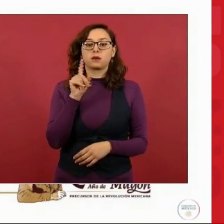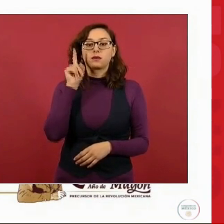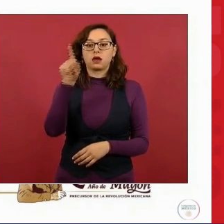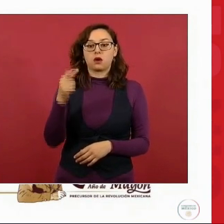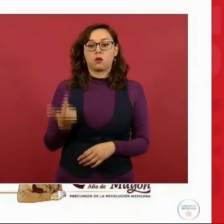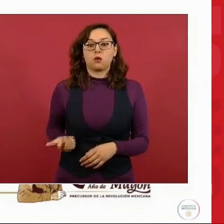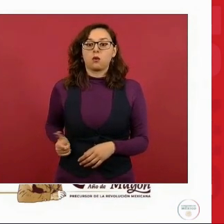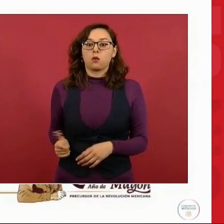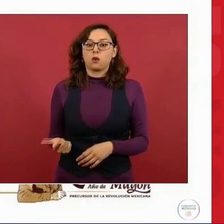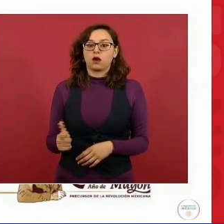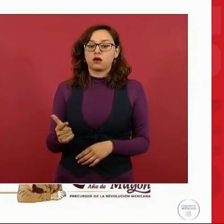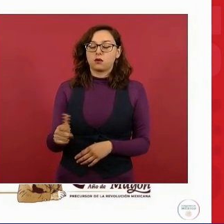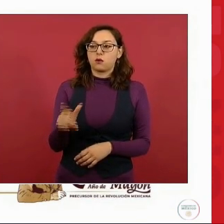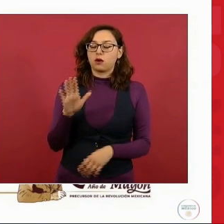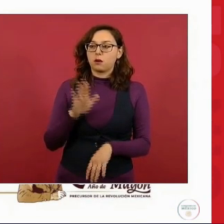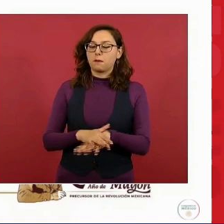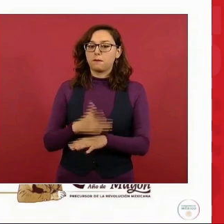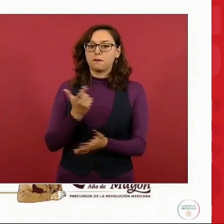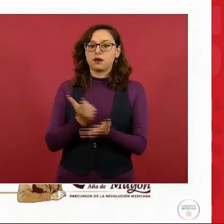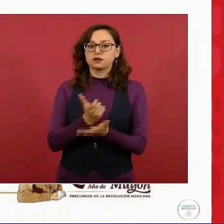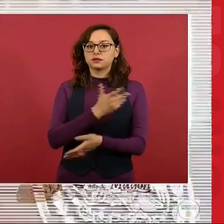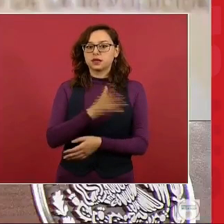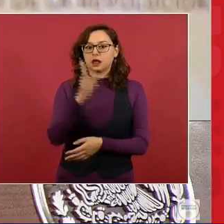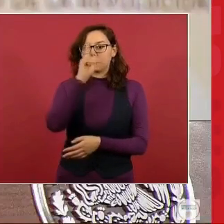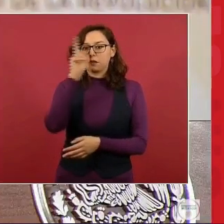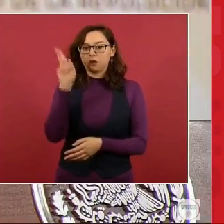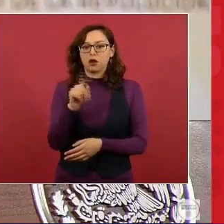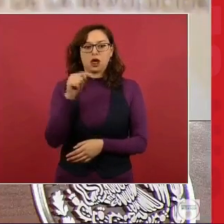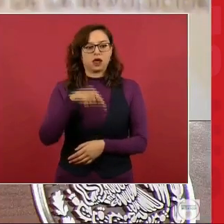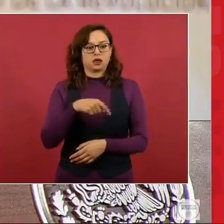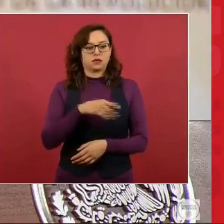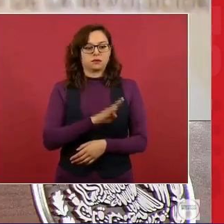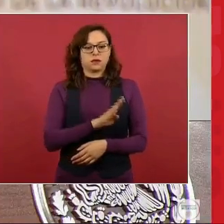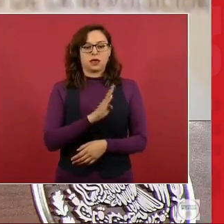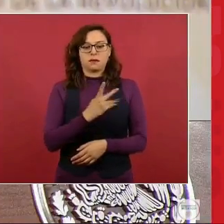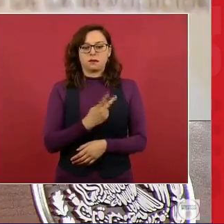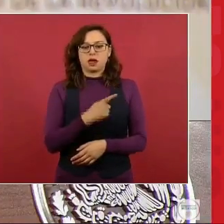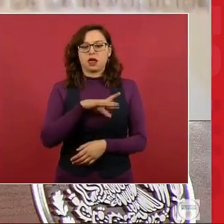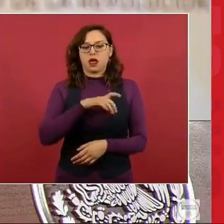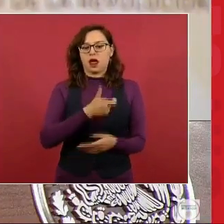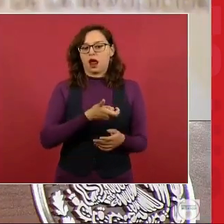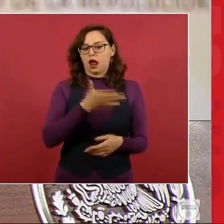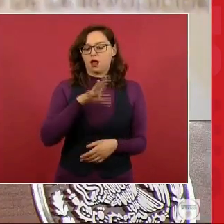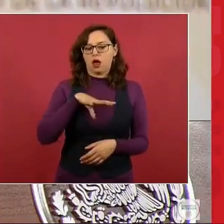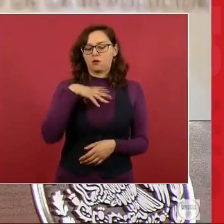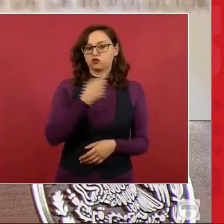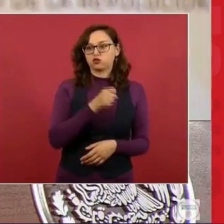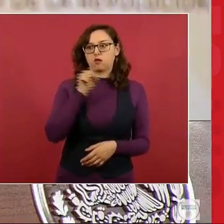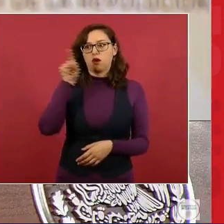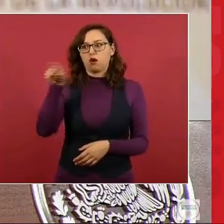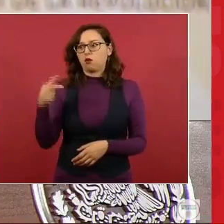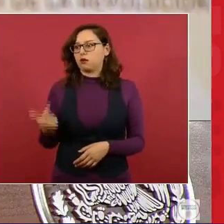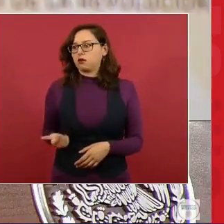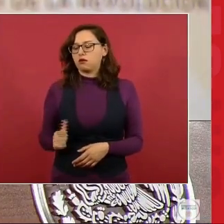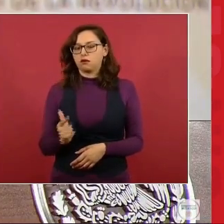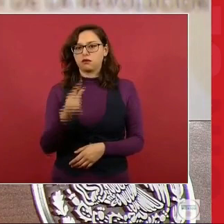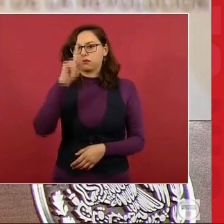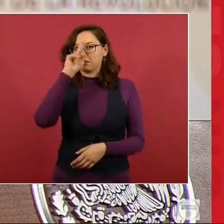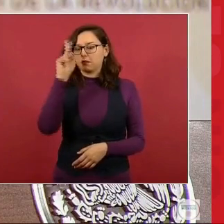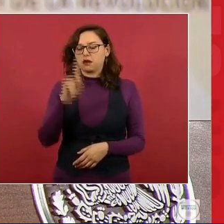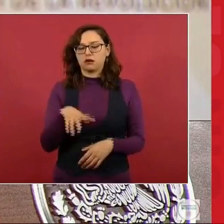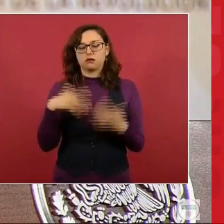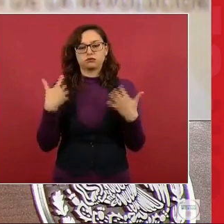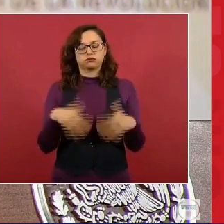más caros que ni los de BP aquí en la Ciudad de México, que habían estado bastante caros las últimas semanas. Y el diésel, la más